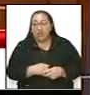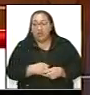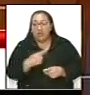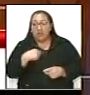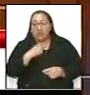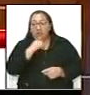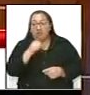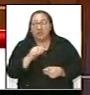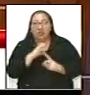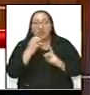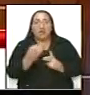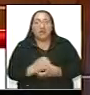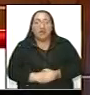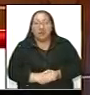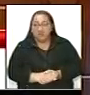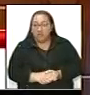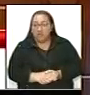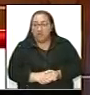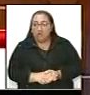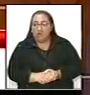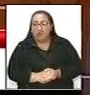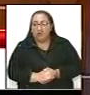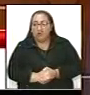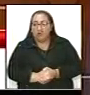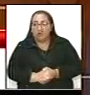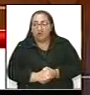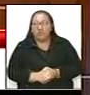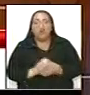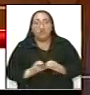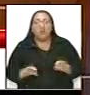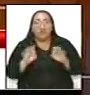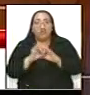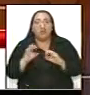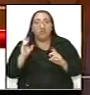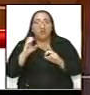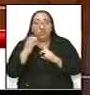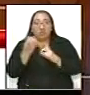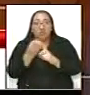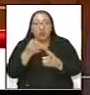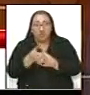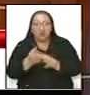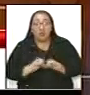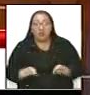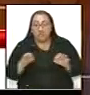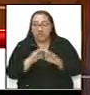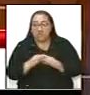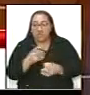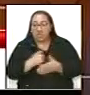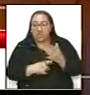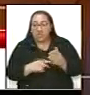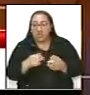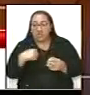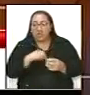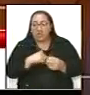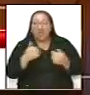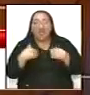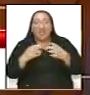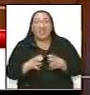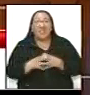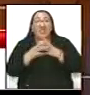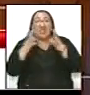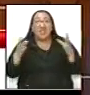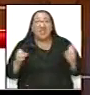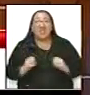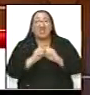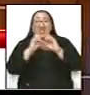porque nos falte cultura. Y una de las cosas que hemos establecido en la Comisión de Cultura es que tenemos la amplia,